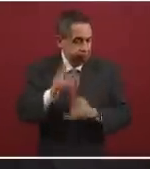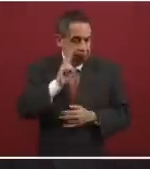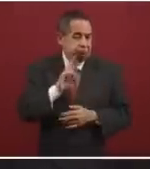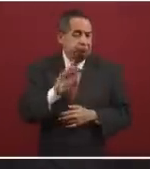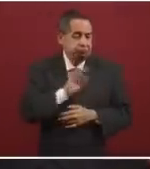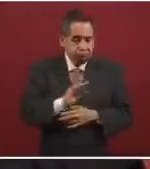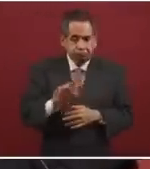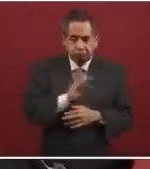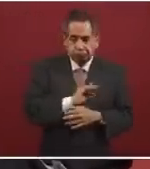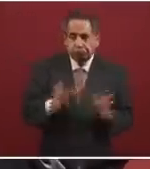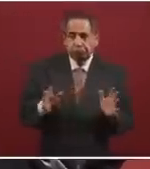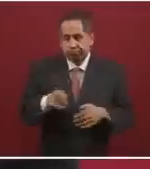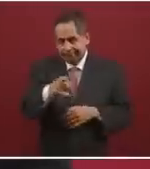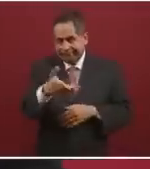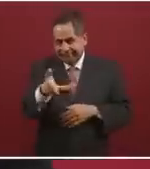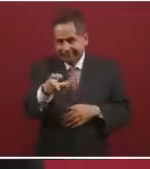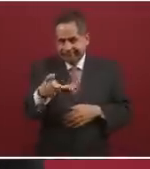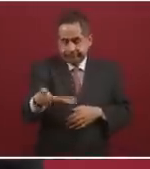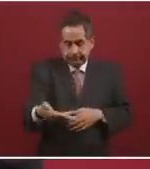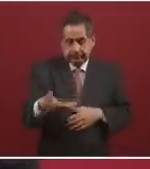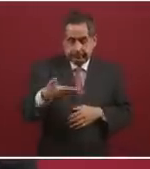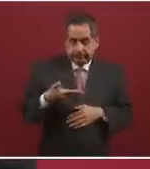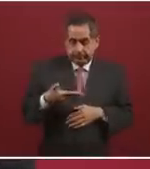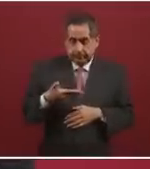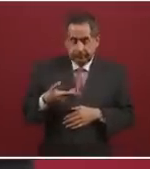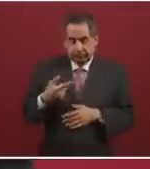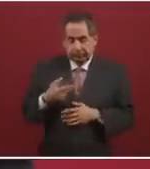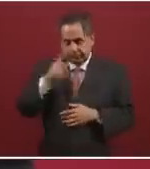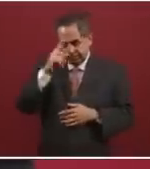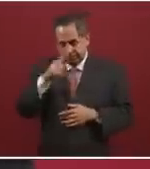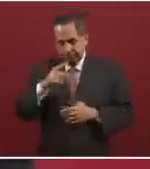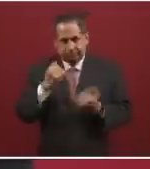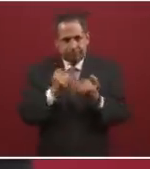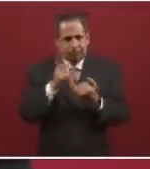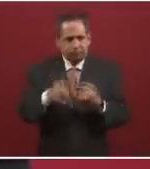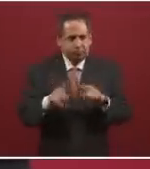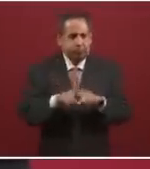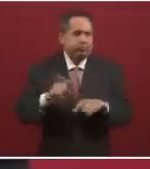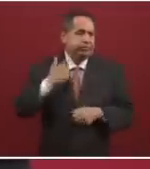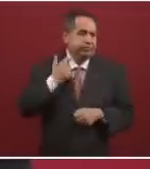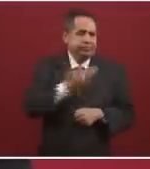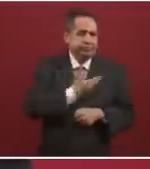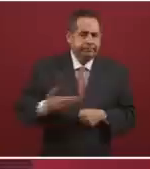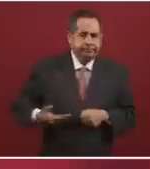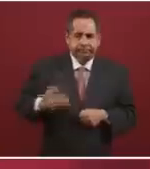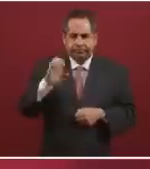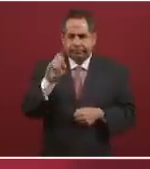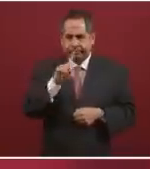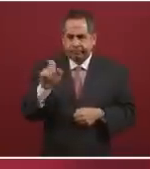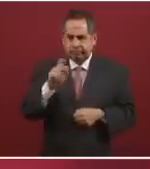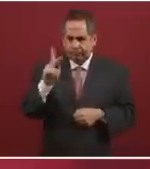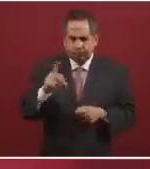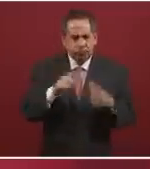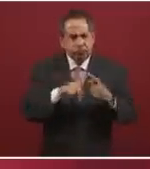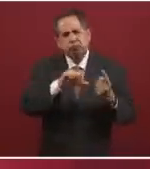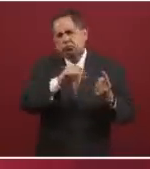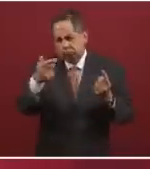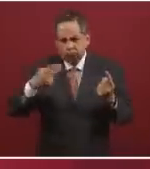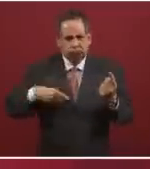sobre estas propuestas, como la del expresidente Zedillo y de